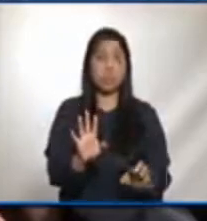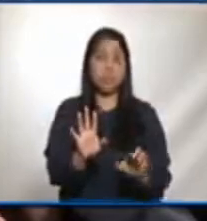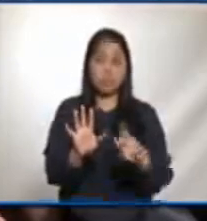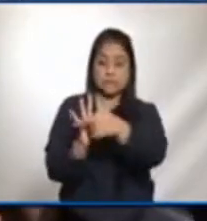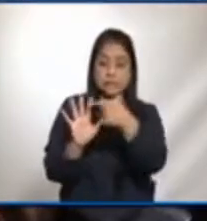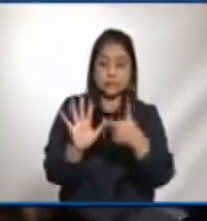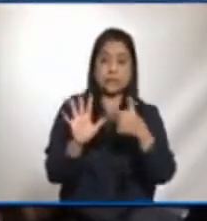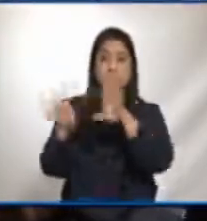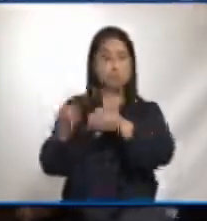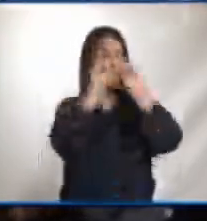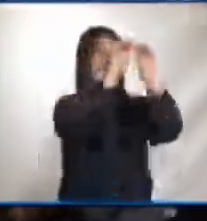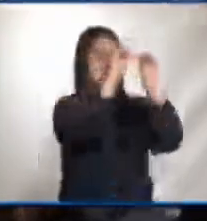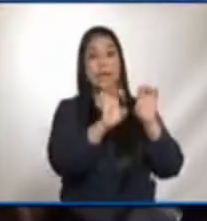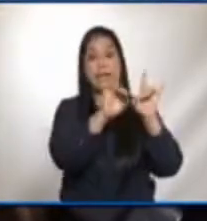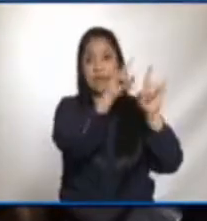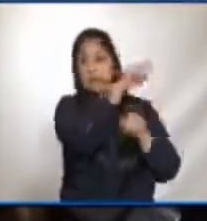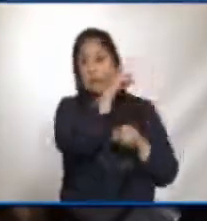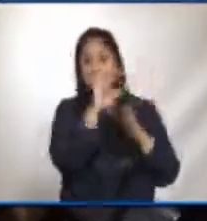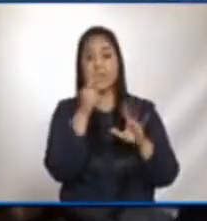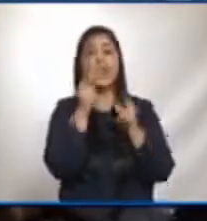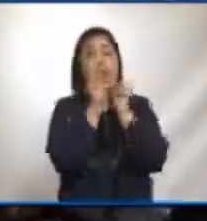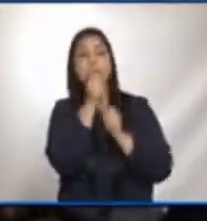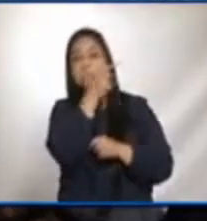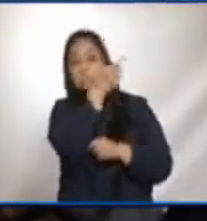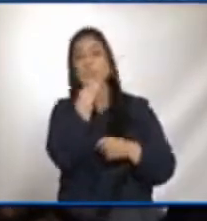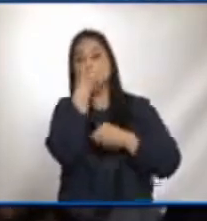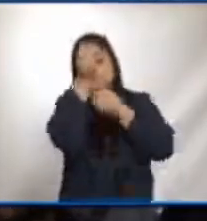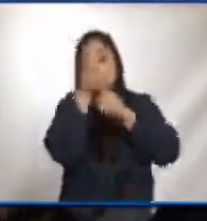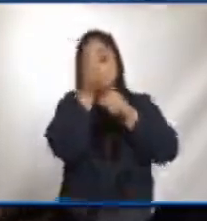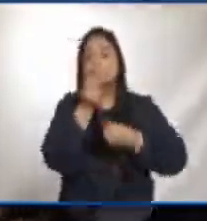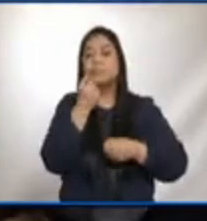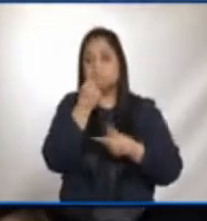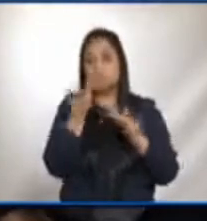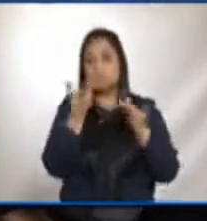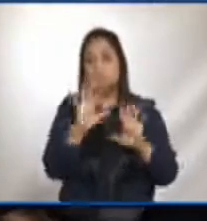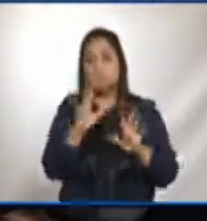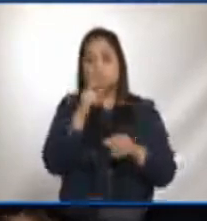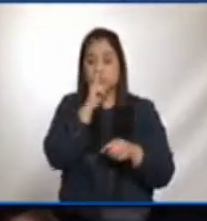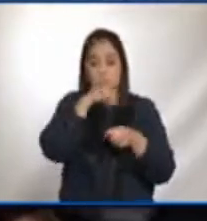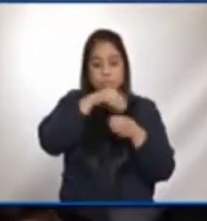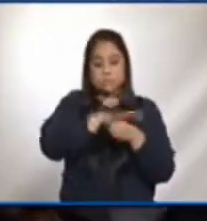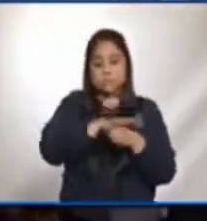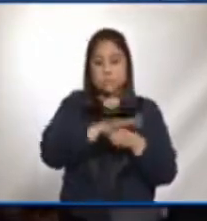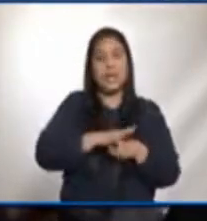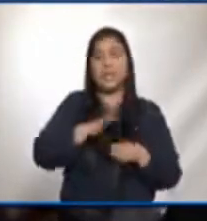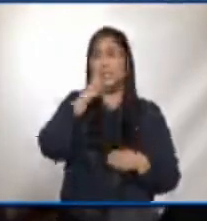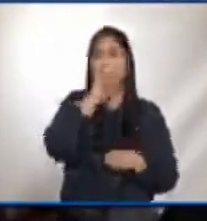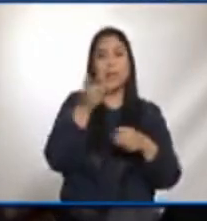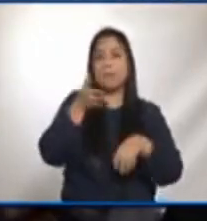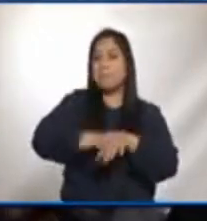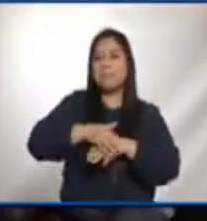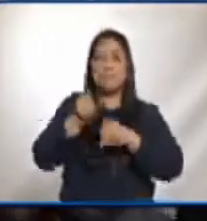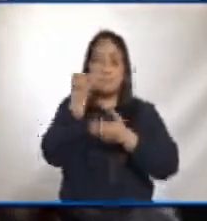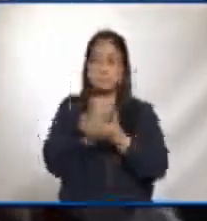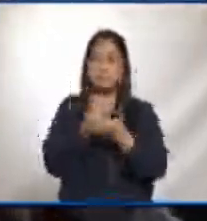los Estados Unidos, en donde están declarando en forma reservada. No podemos extender más las investigaciones, ni